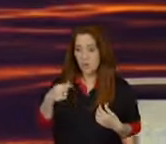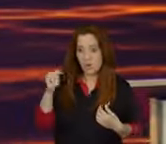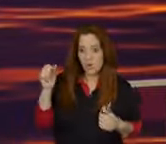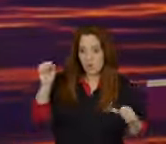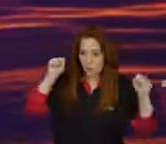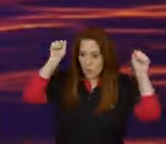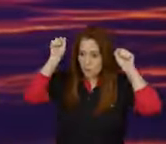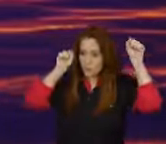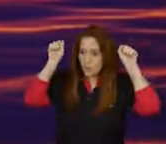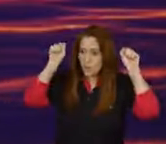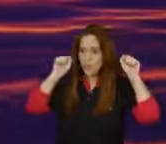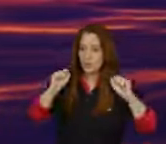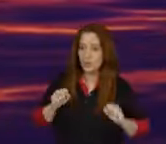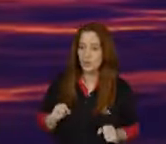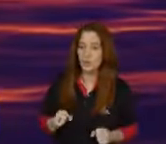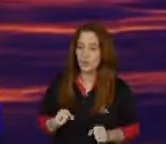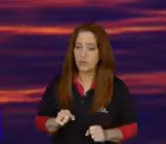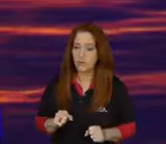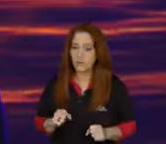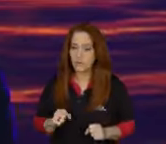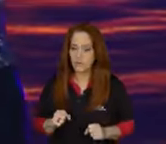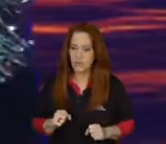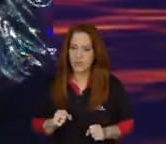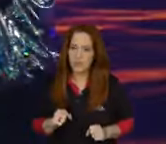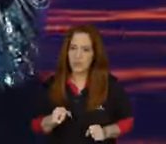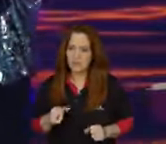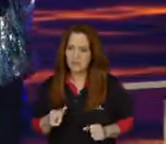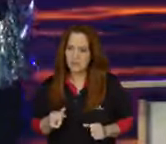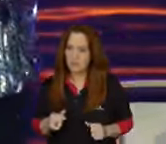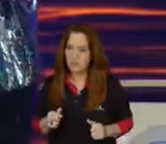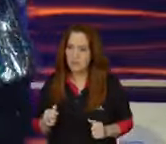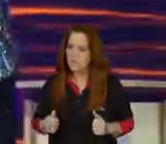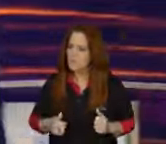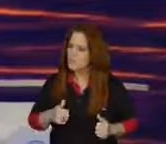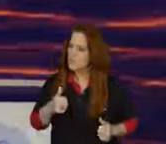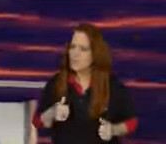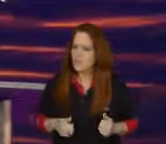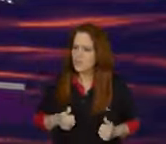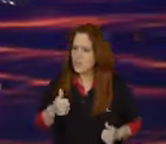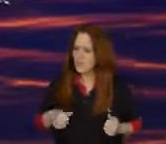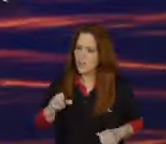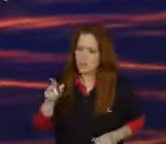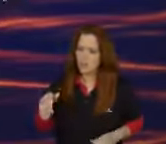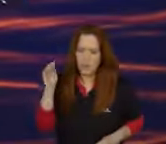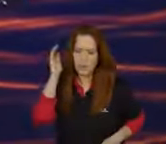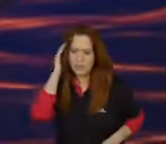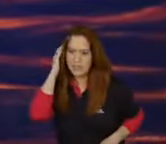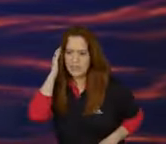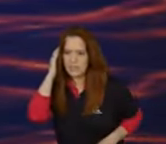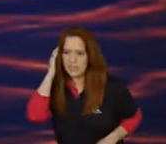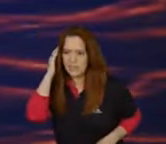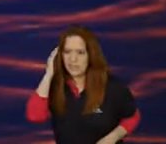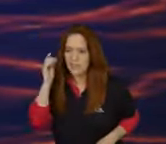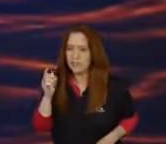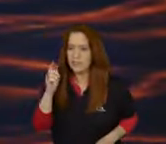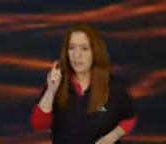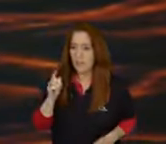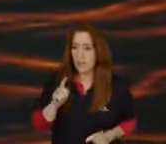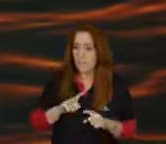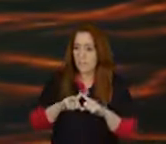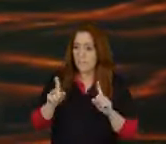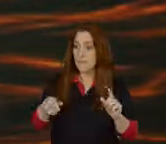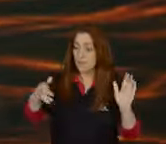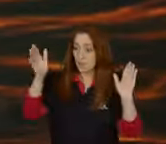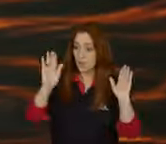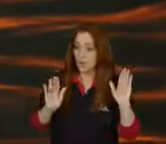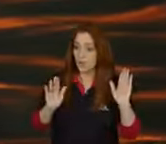eres árbol fuerte hay que mover las ramas. Y aunque no comprendas hoy, yo esto me lo disfruto, porque tú ves tu presente y yo veo tu futuro.